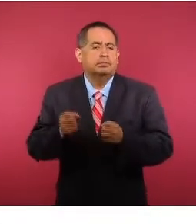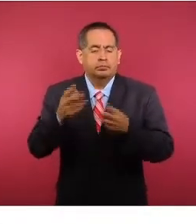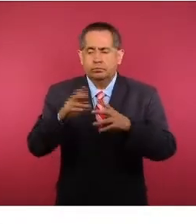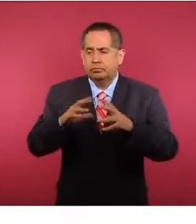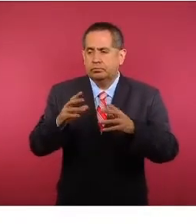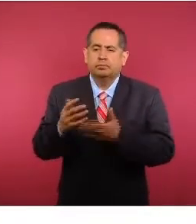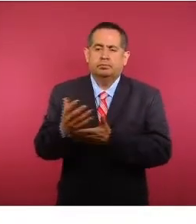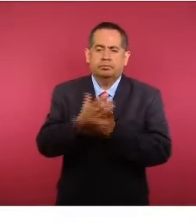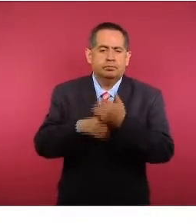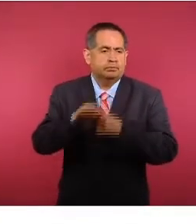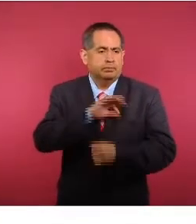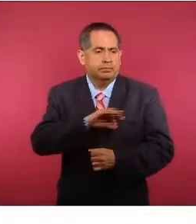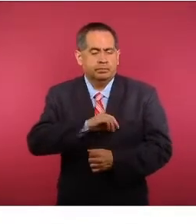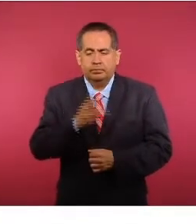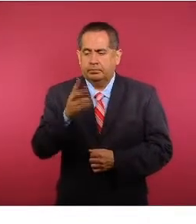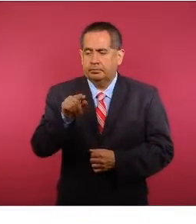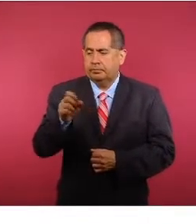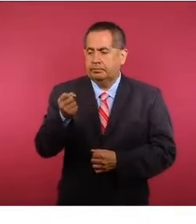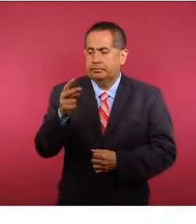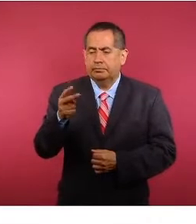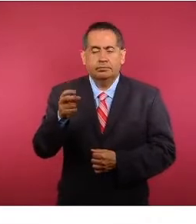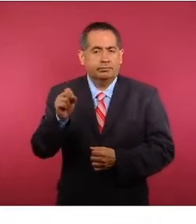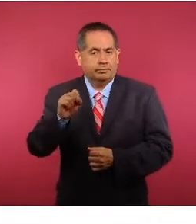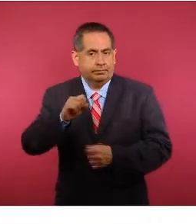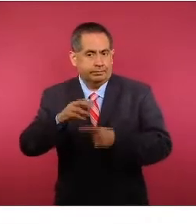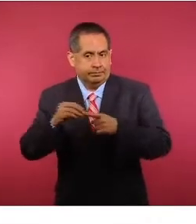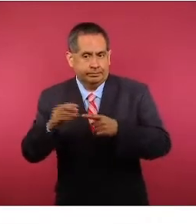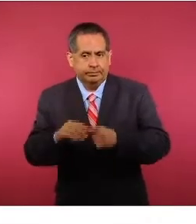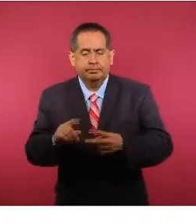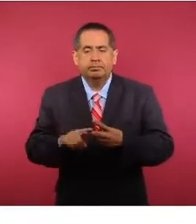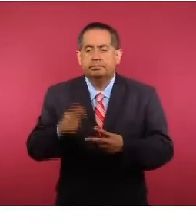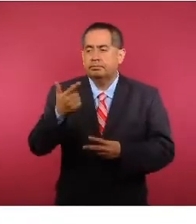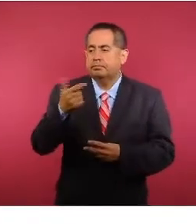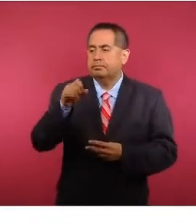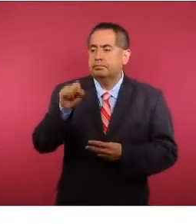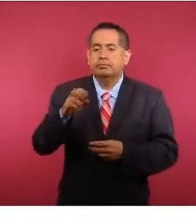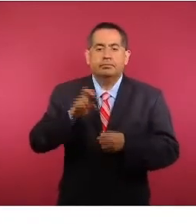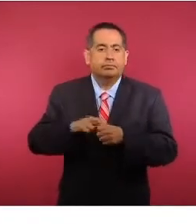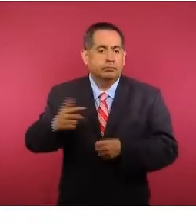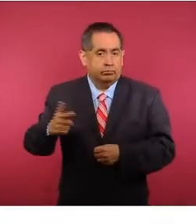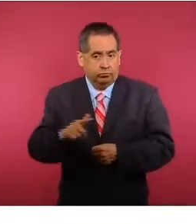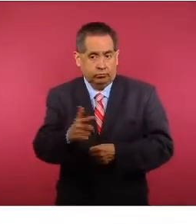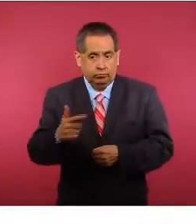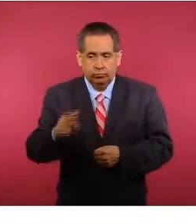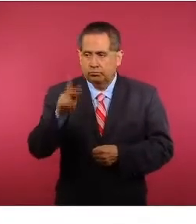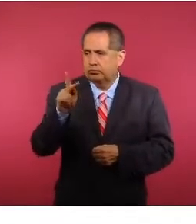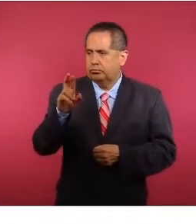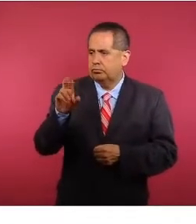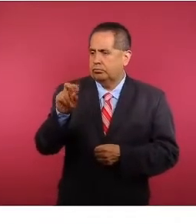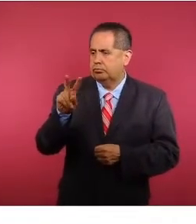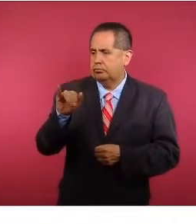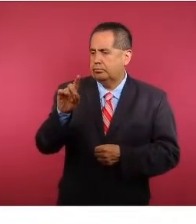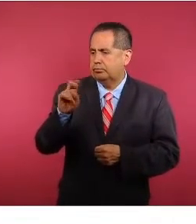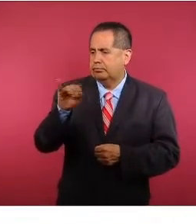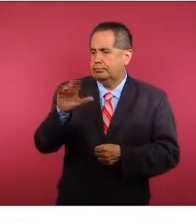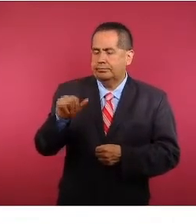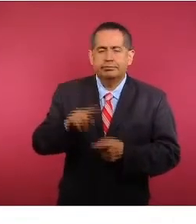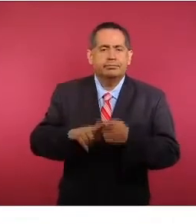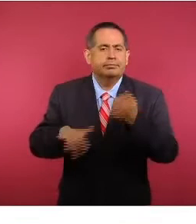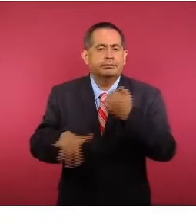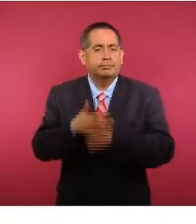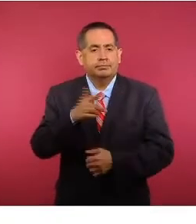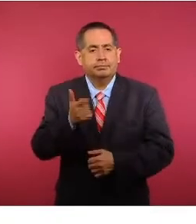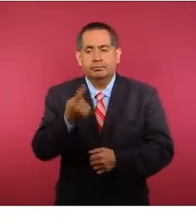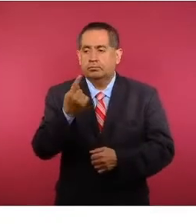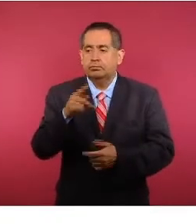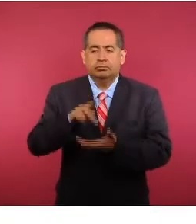de 3 pesos 62 centavos. Y Gas Providencia en San José, Guanajuato, en Soxé y Turbide, 15 pesos